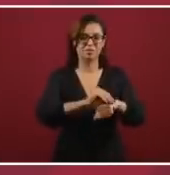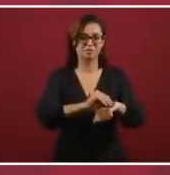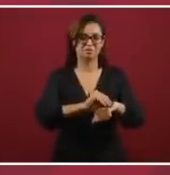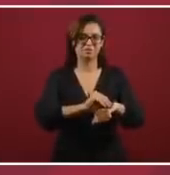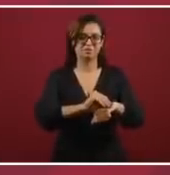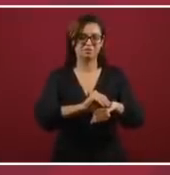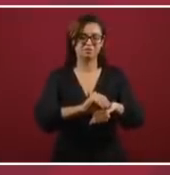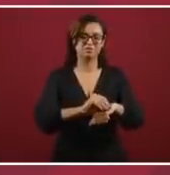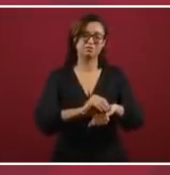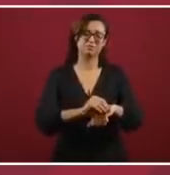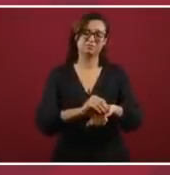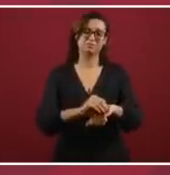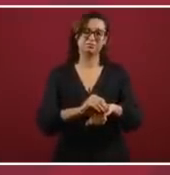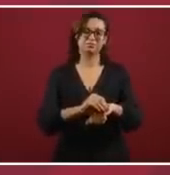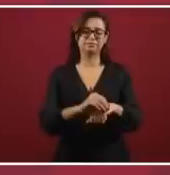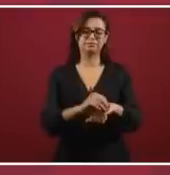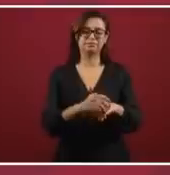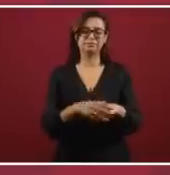del potencial petrolero.